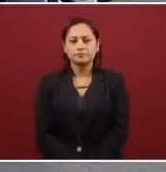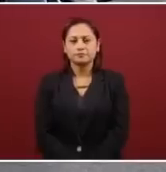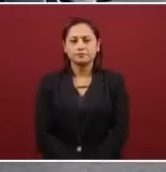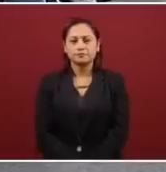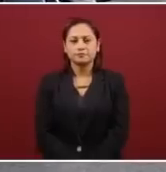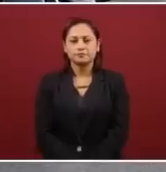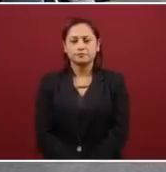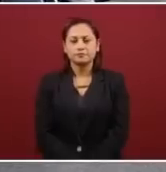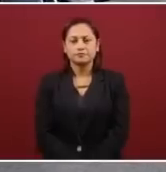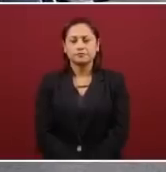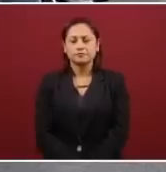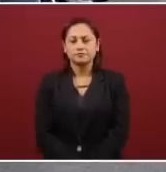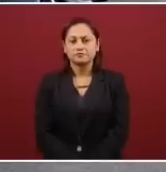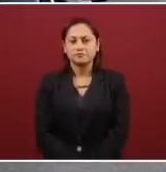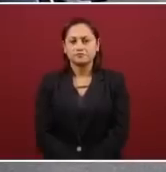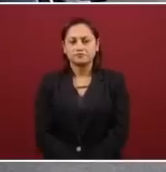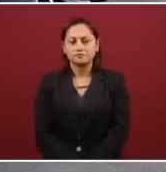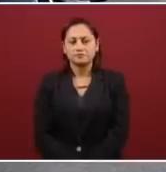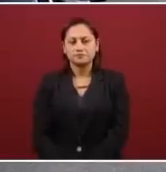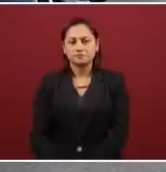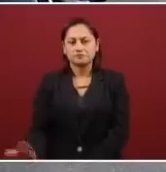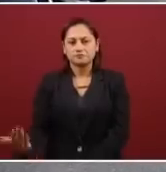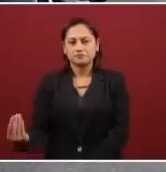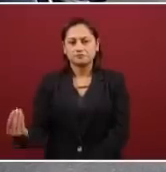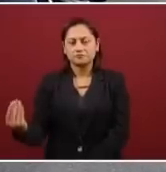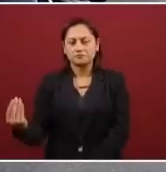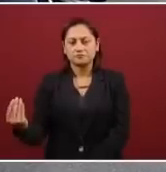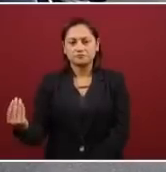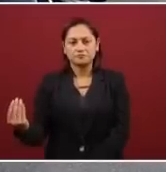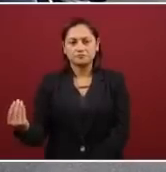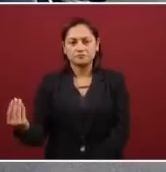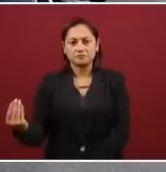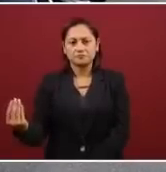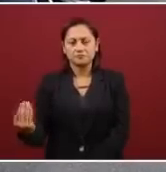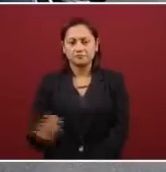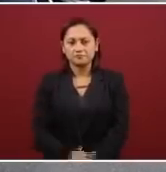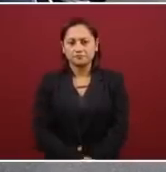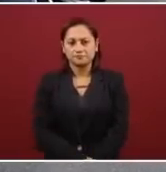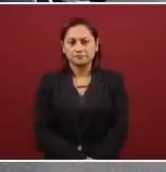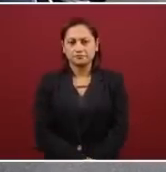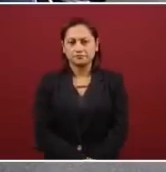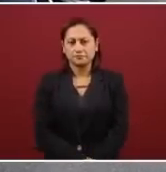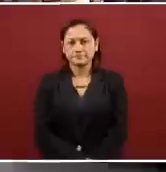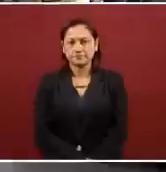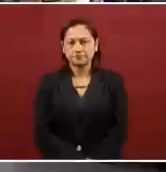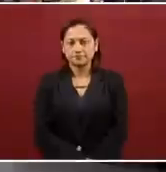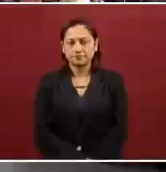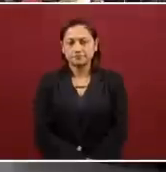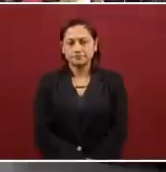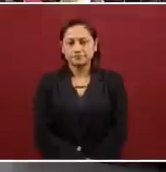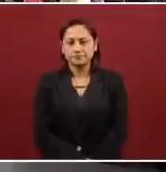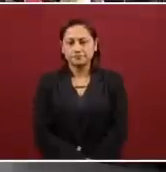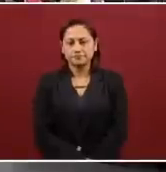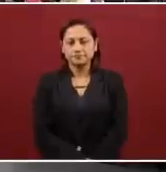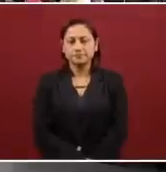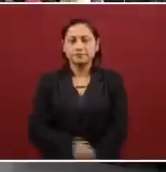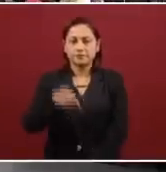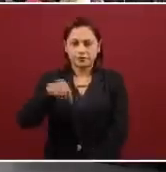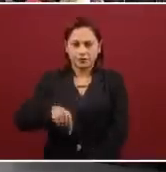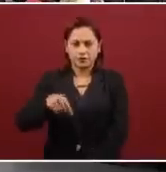va a seguir autorizando este producto que mata todo? Aquí viene Víctor a